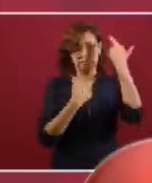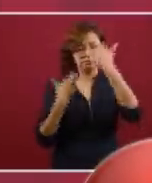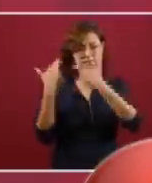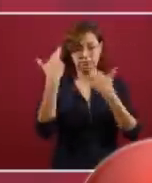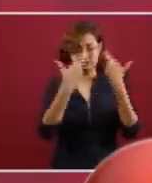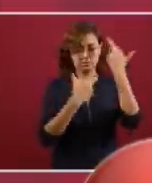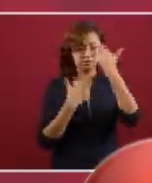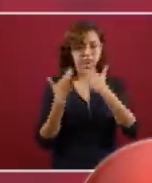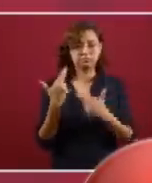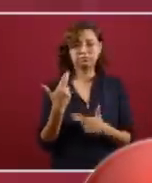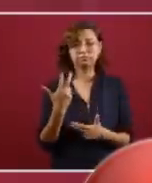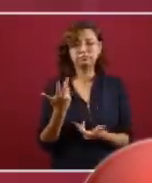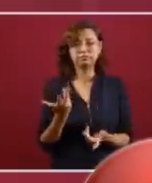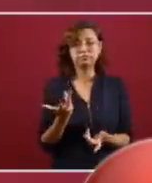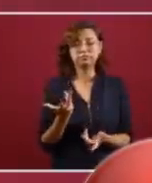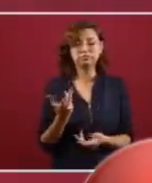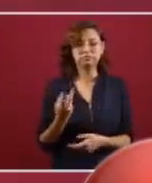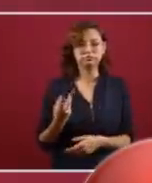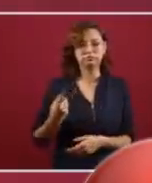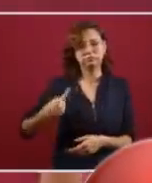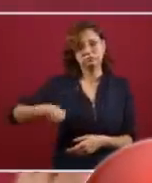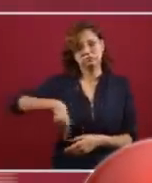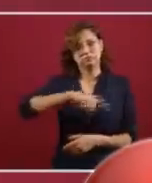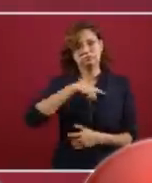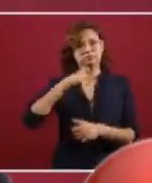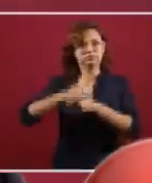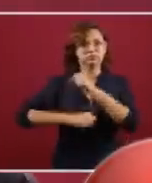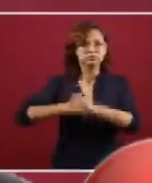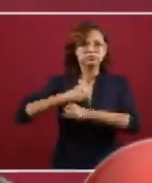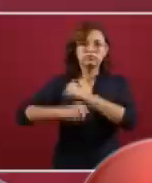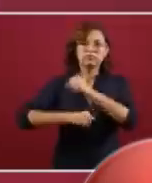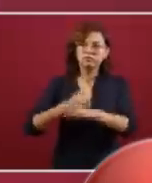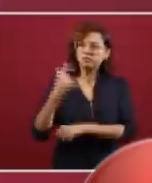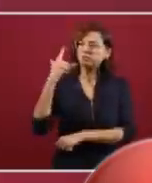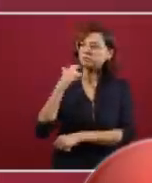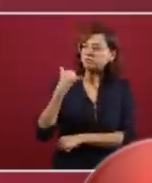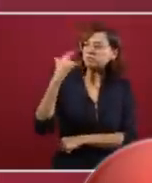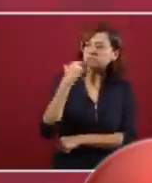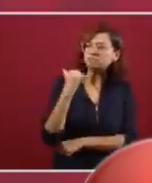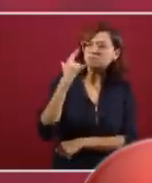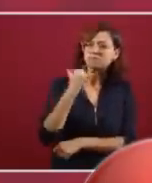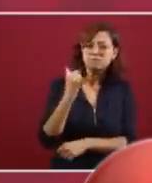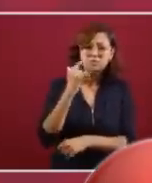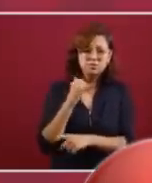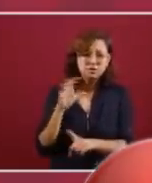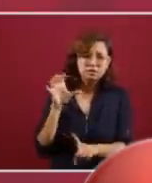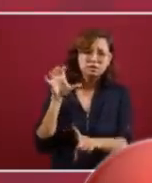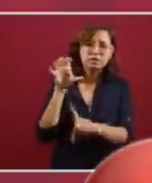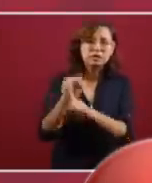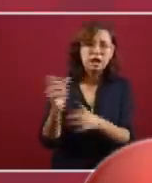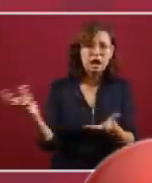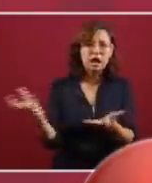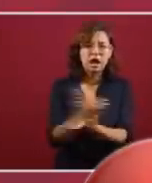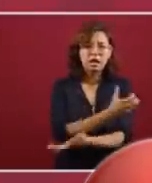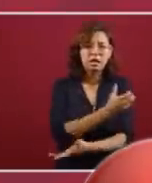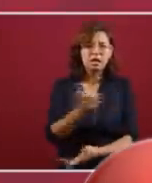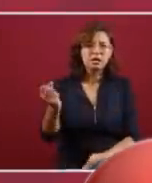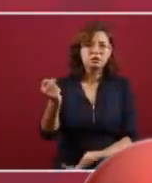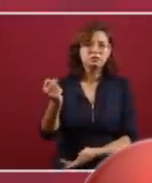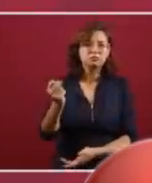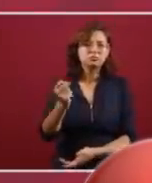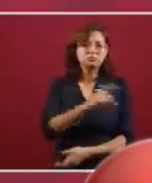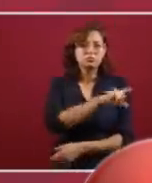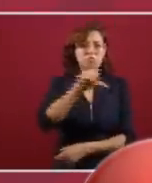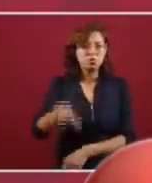Nosotros no luchamos para hacer lo mismo no es más de lo mismo